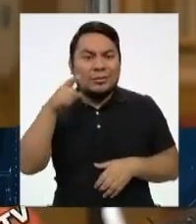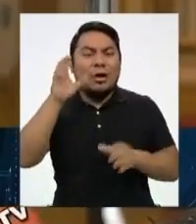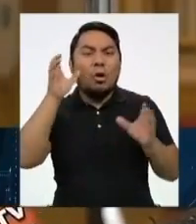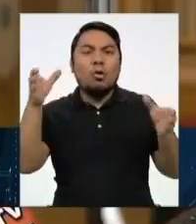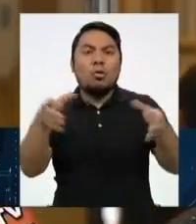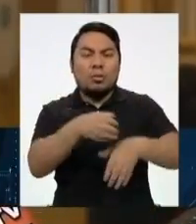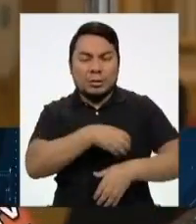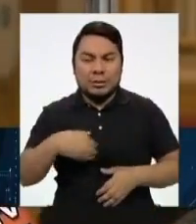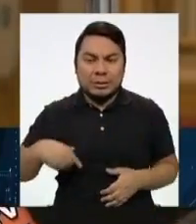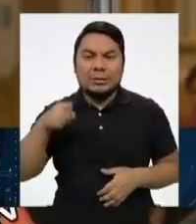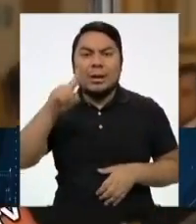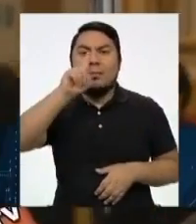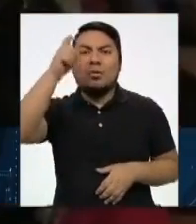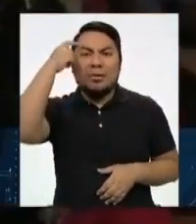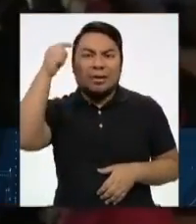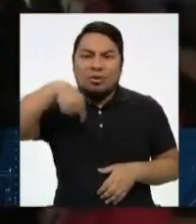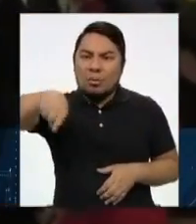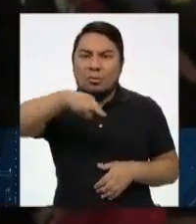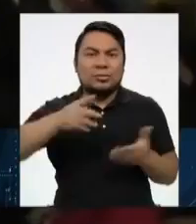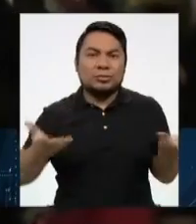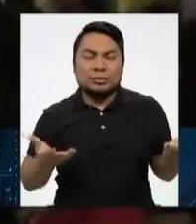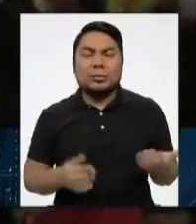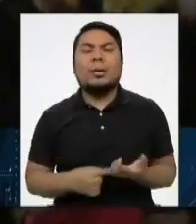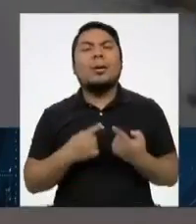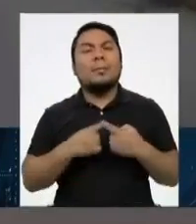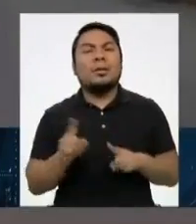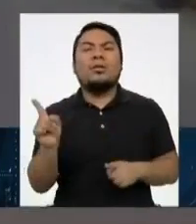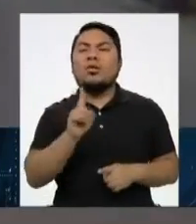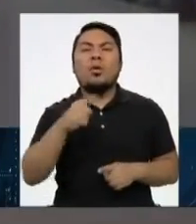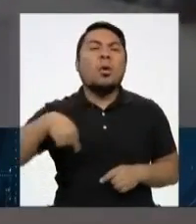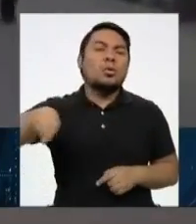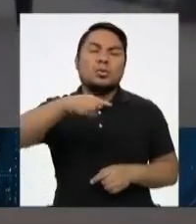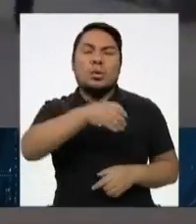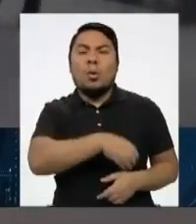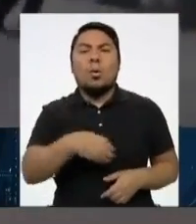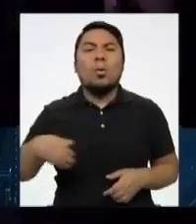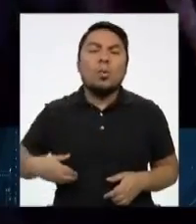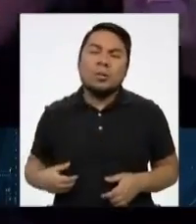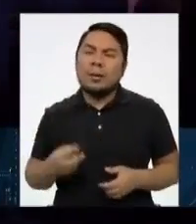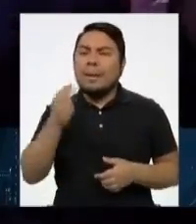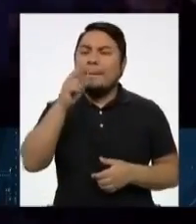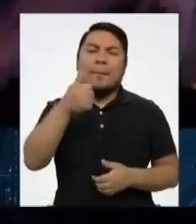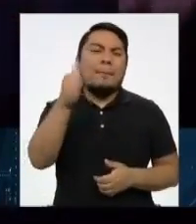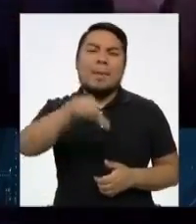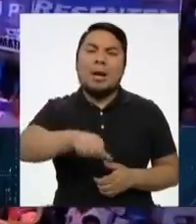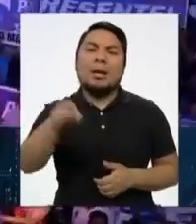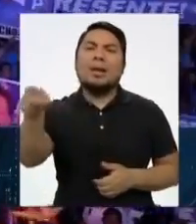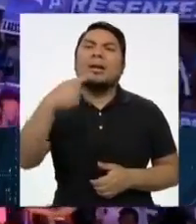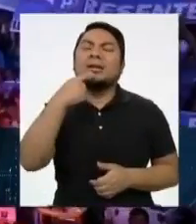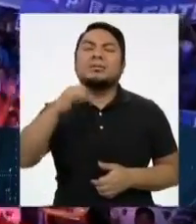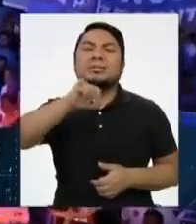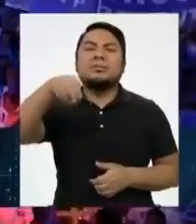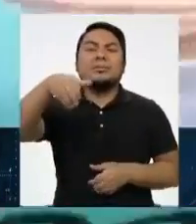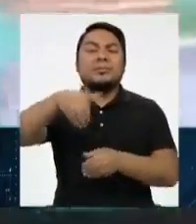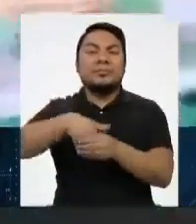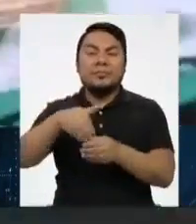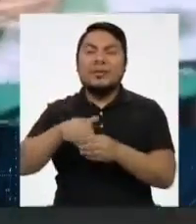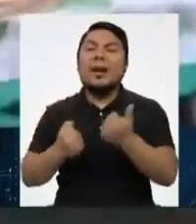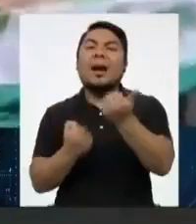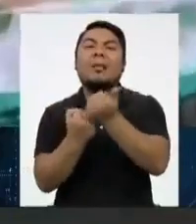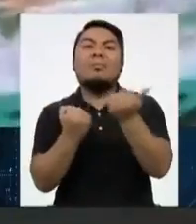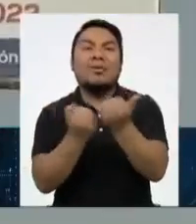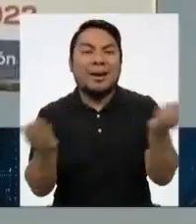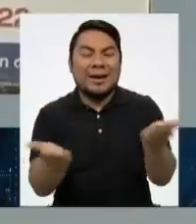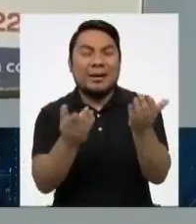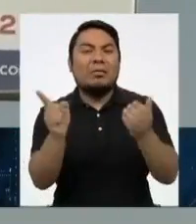ente político por eminencia. Lo cierto es que no todos los congresistas ven de buena forma esa supuesta libertad para hacer proselitismo o